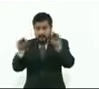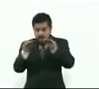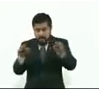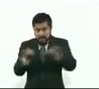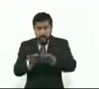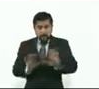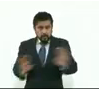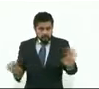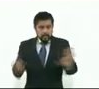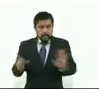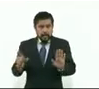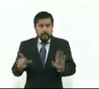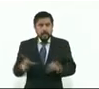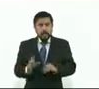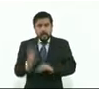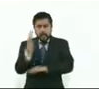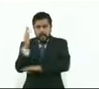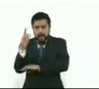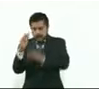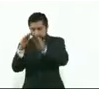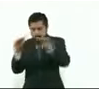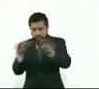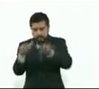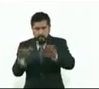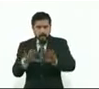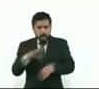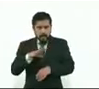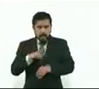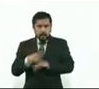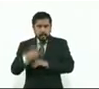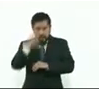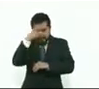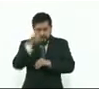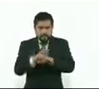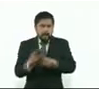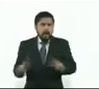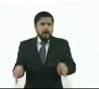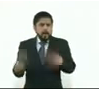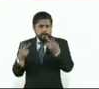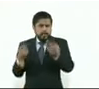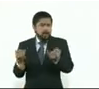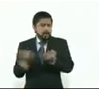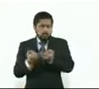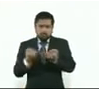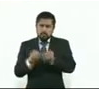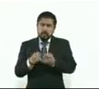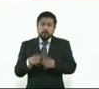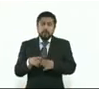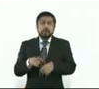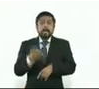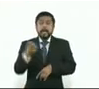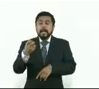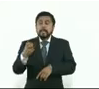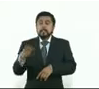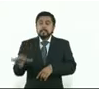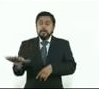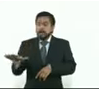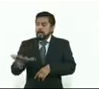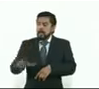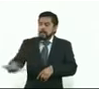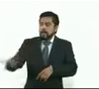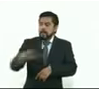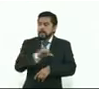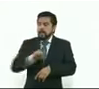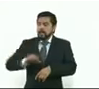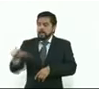porque fueron de cultivos a la venta para los hogares. Ha sido para los productores de Xochimilco